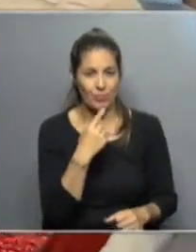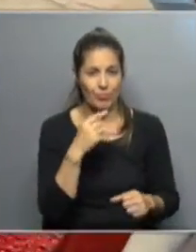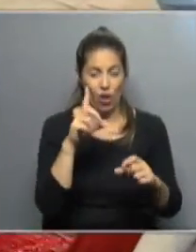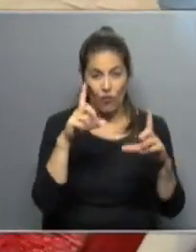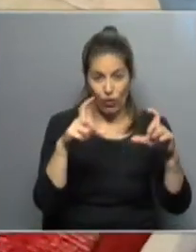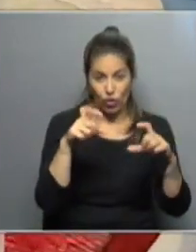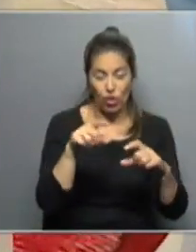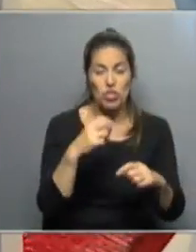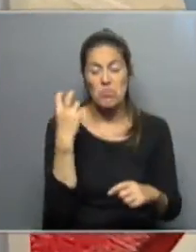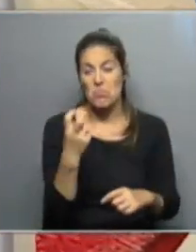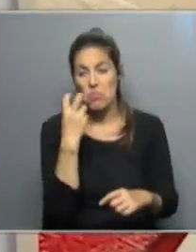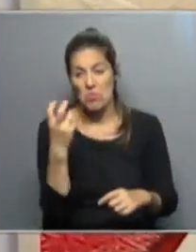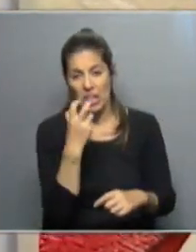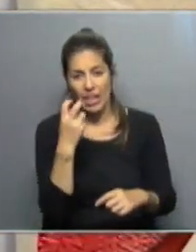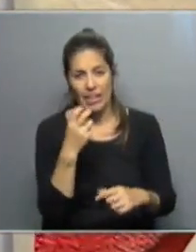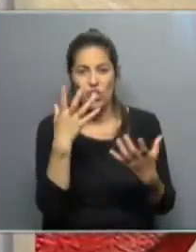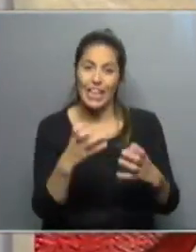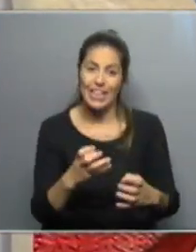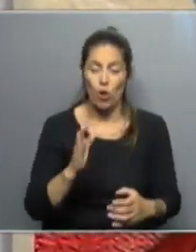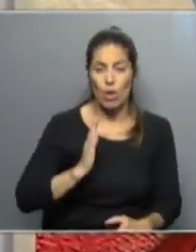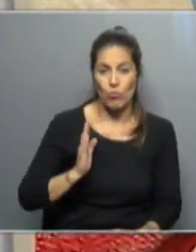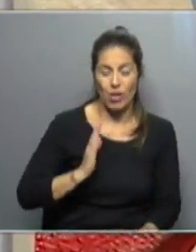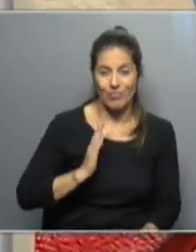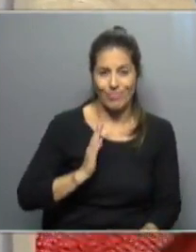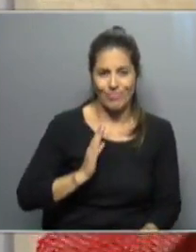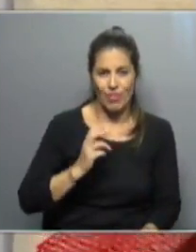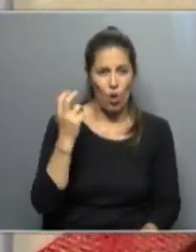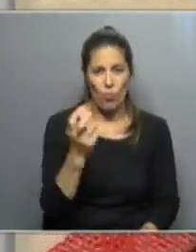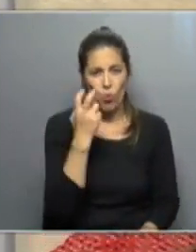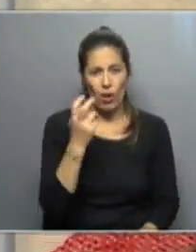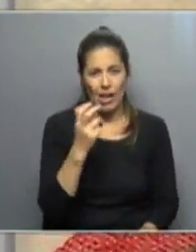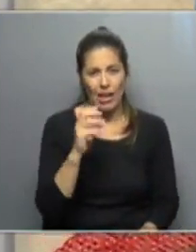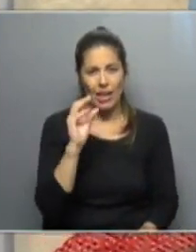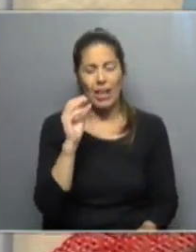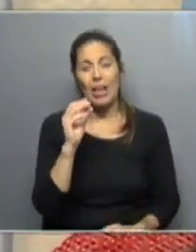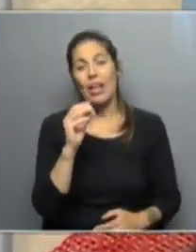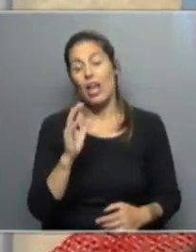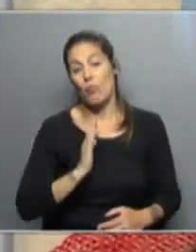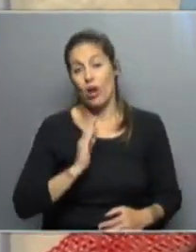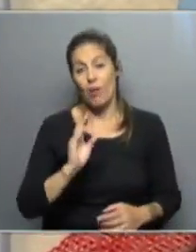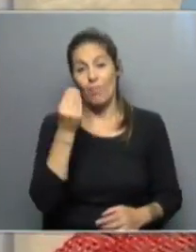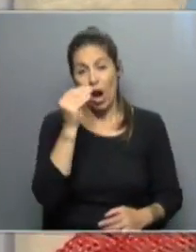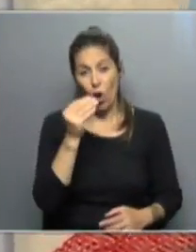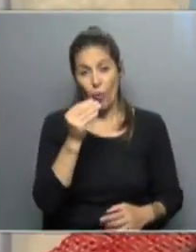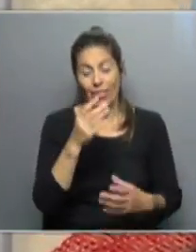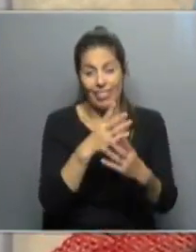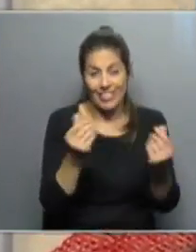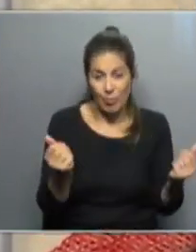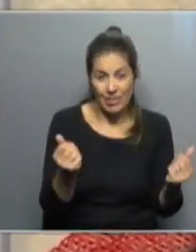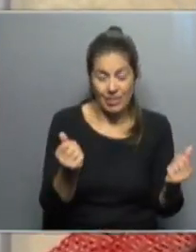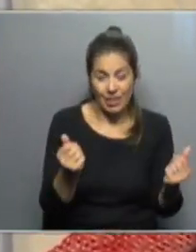y quería poner una mujer. Buscar la mujer más joven que hubiera